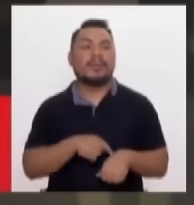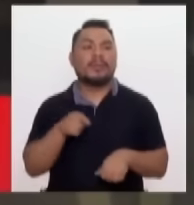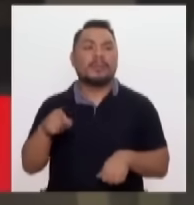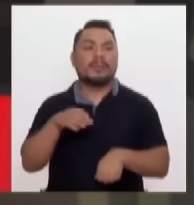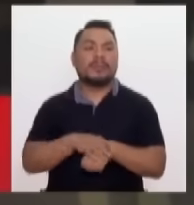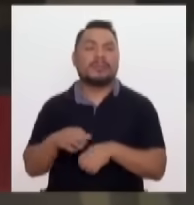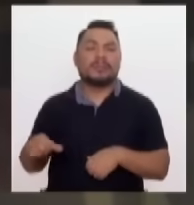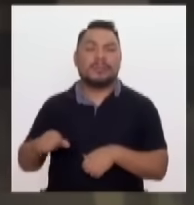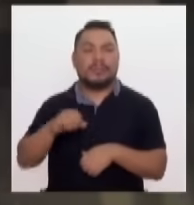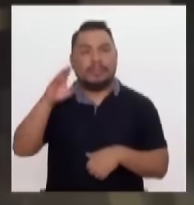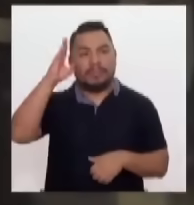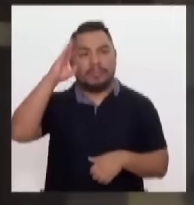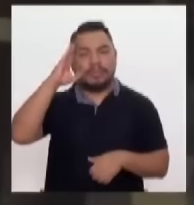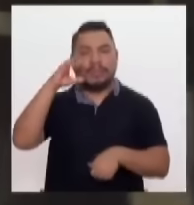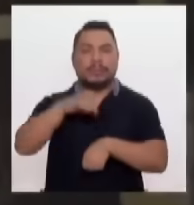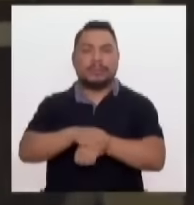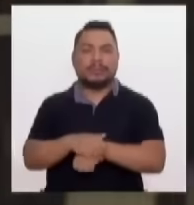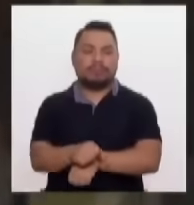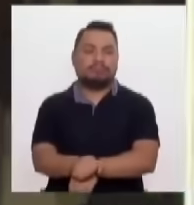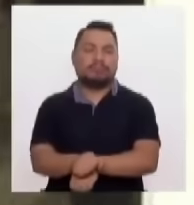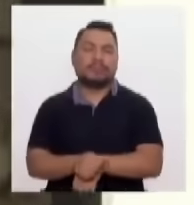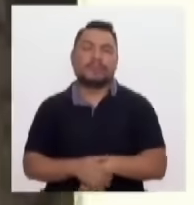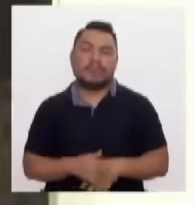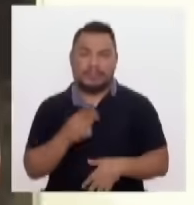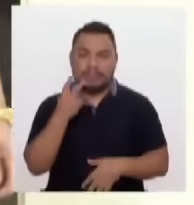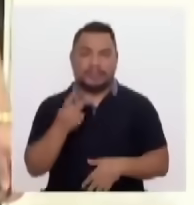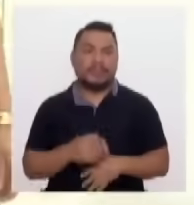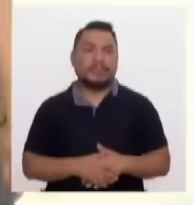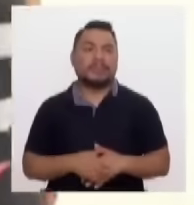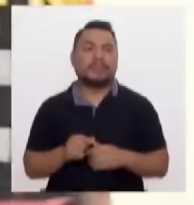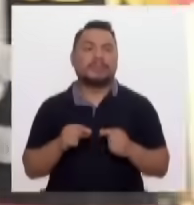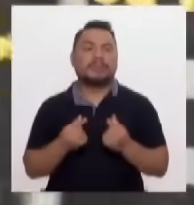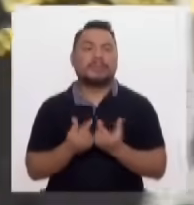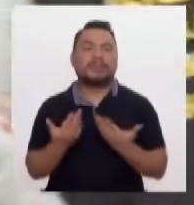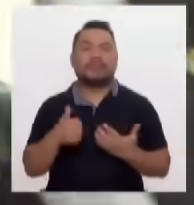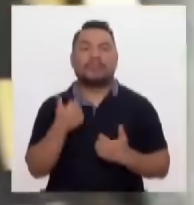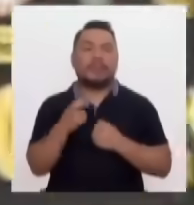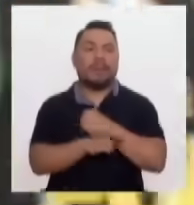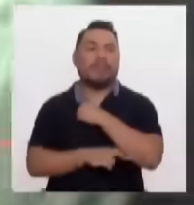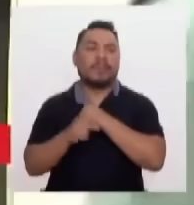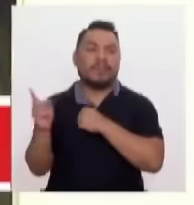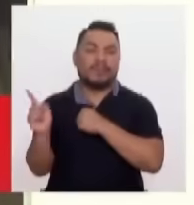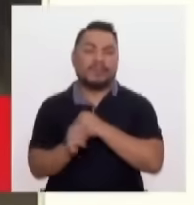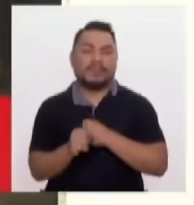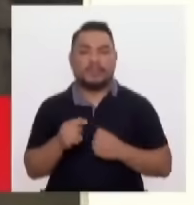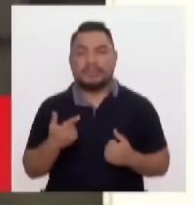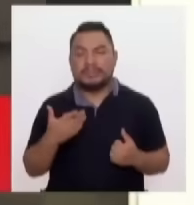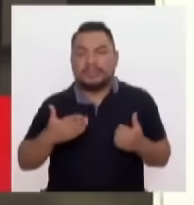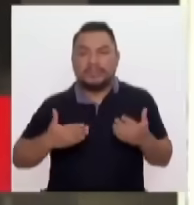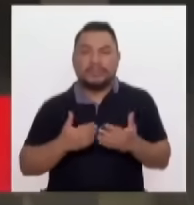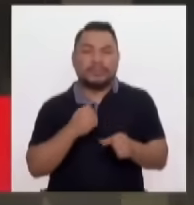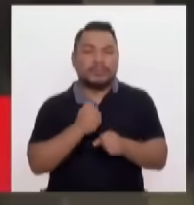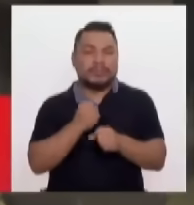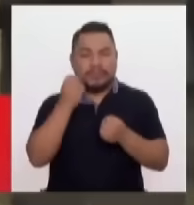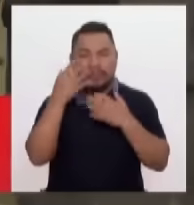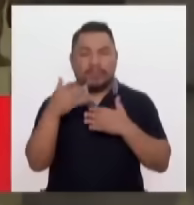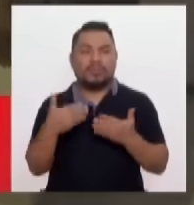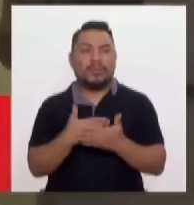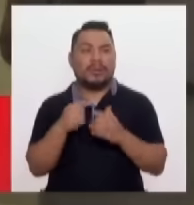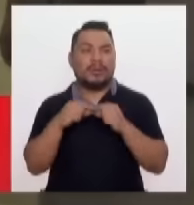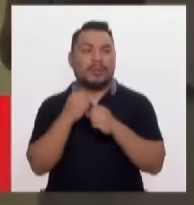trasladando la policía. Hay información con respecto al modus operandi de